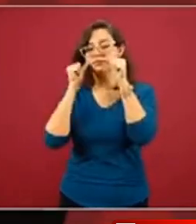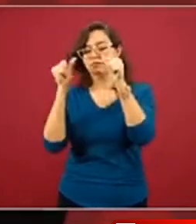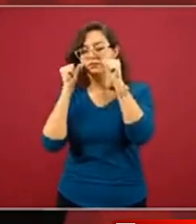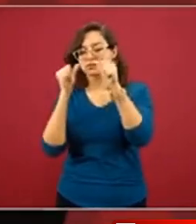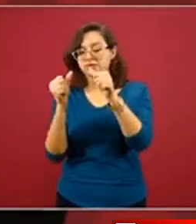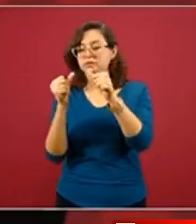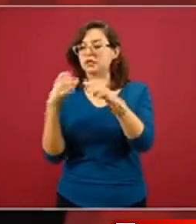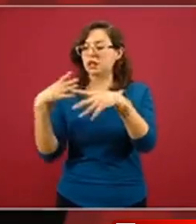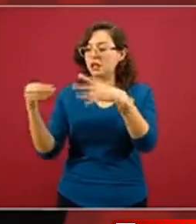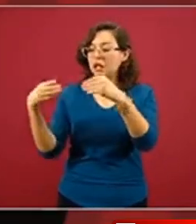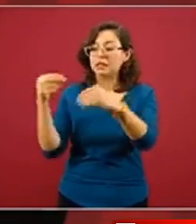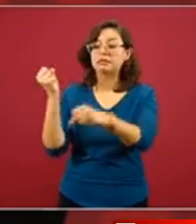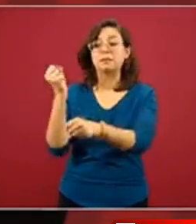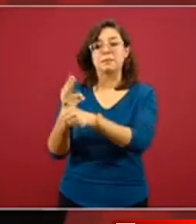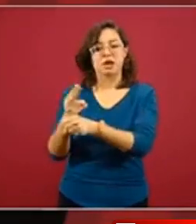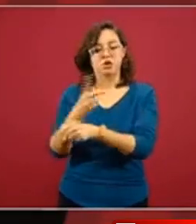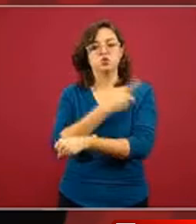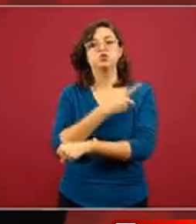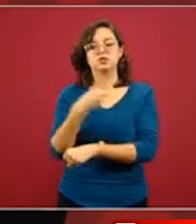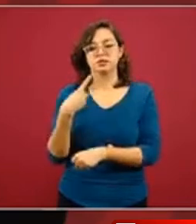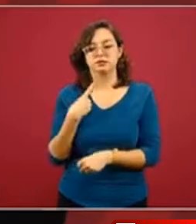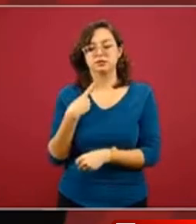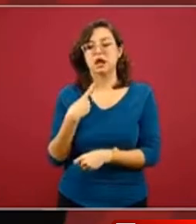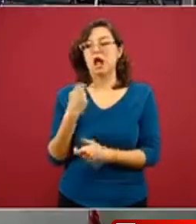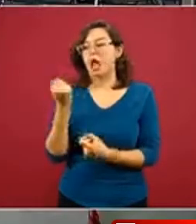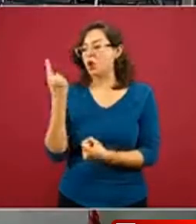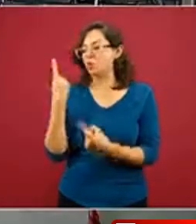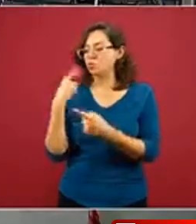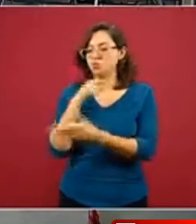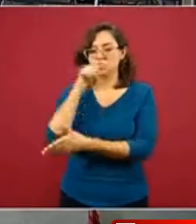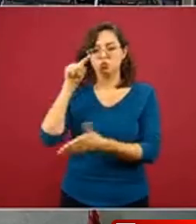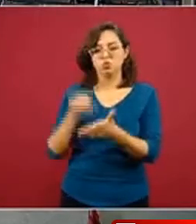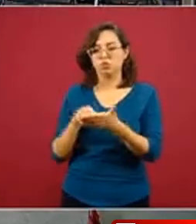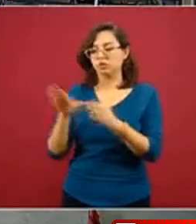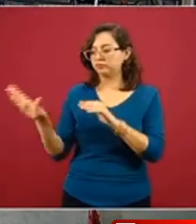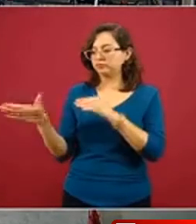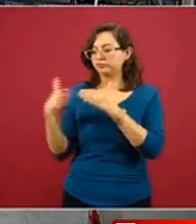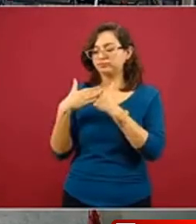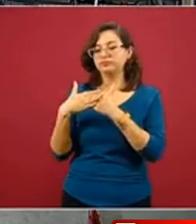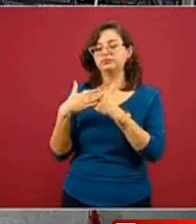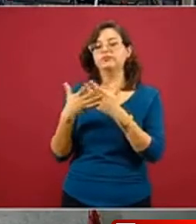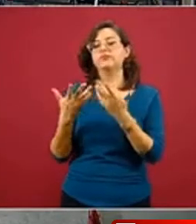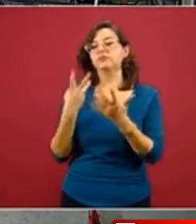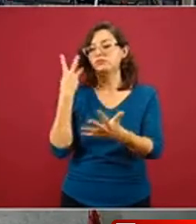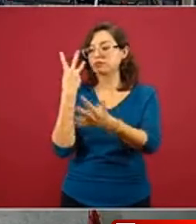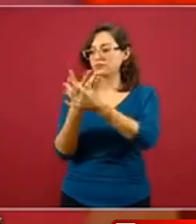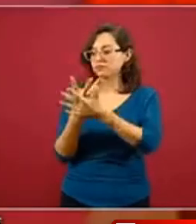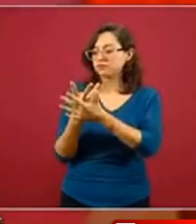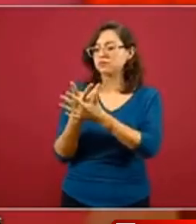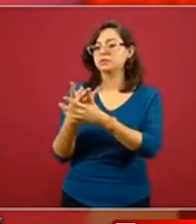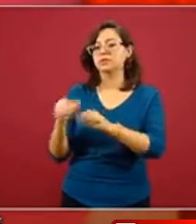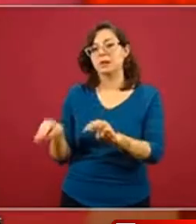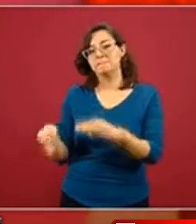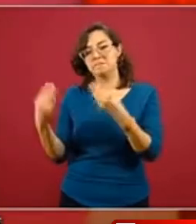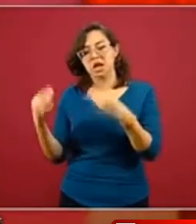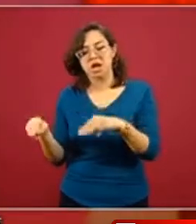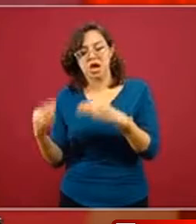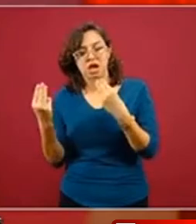de brotes. Y hay sitios cerrados como los centros de reclusión, como los